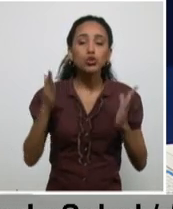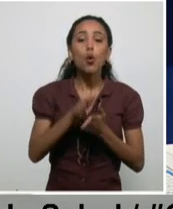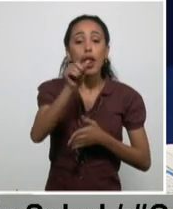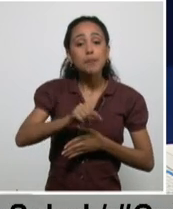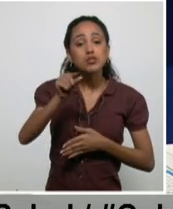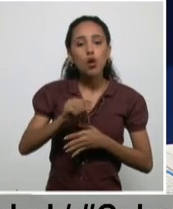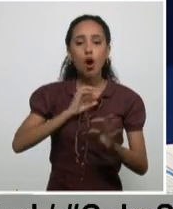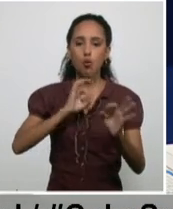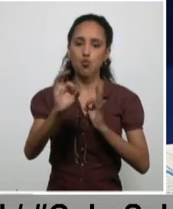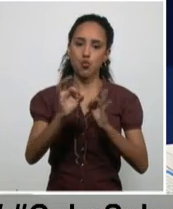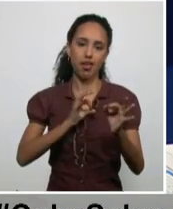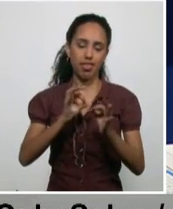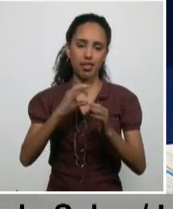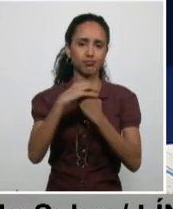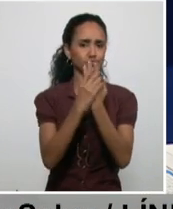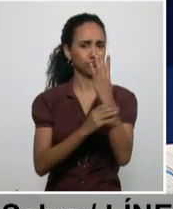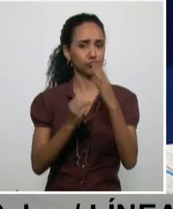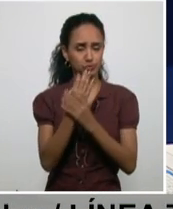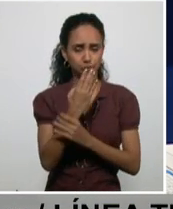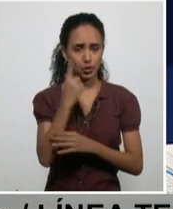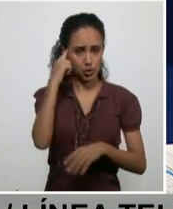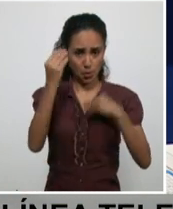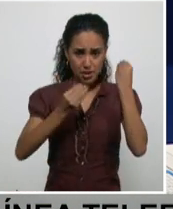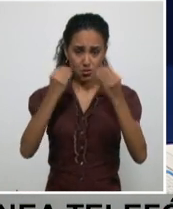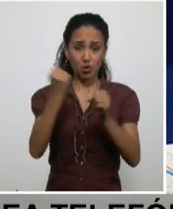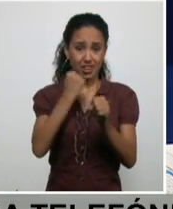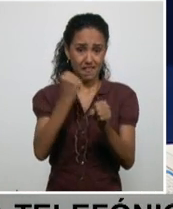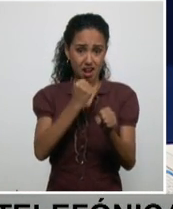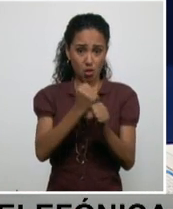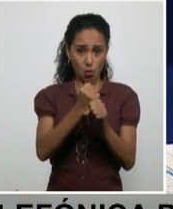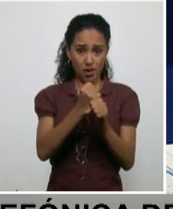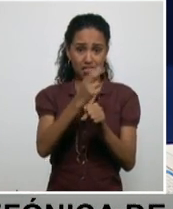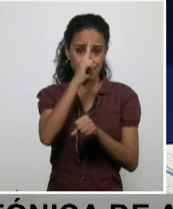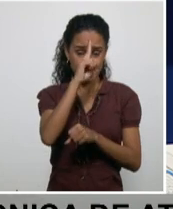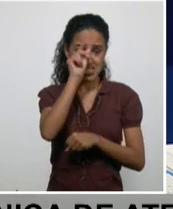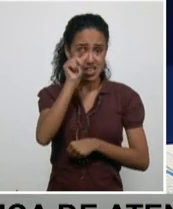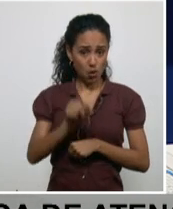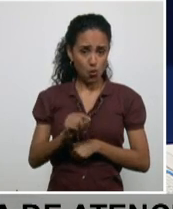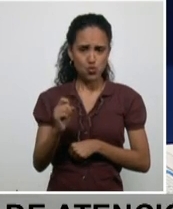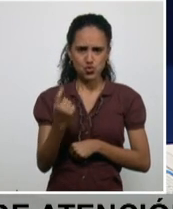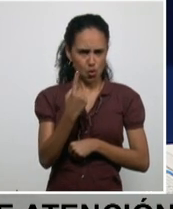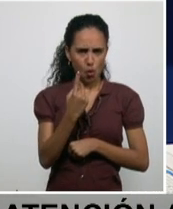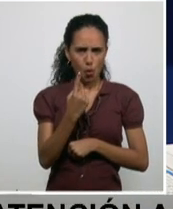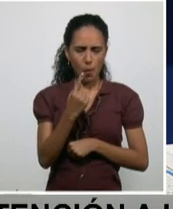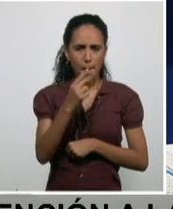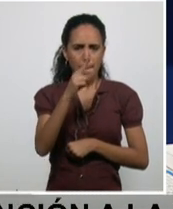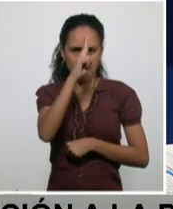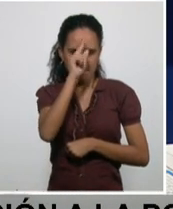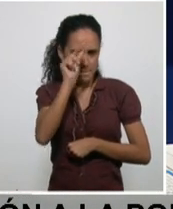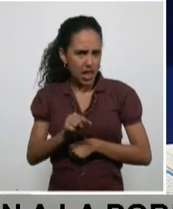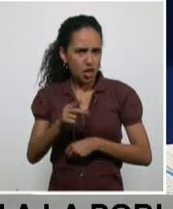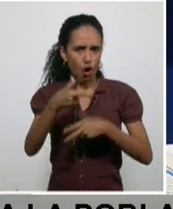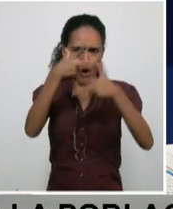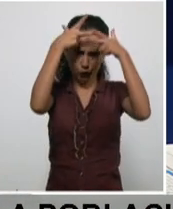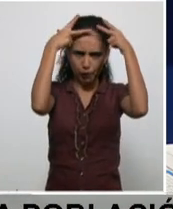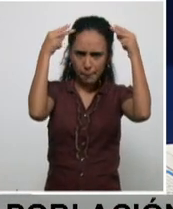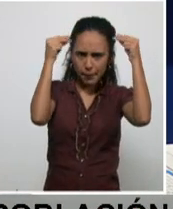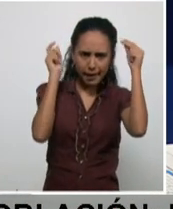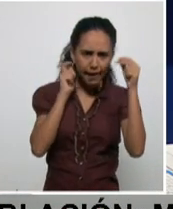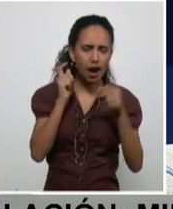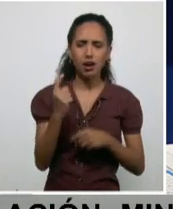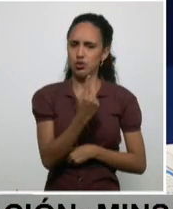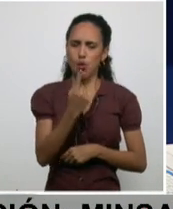que en el caso de los trabajadores de salud, que no son solo médicos y enfermeras, ahí hay técnicos, ahí